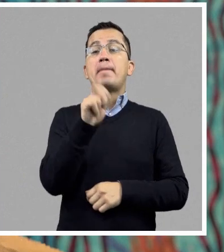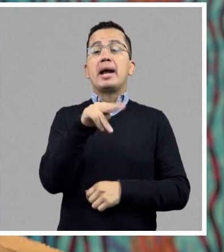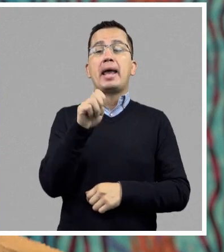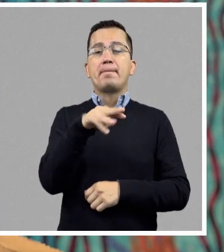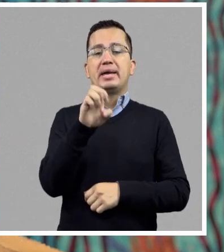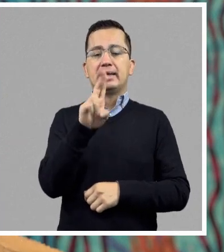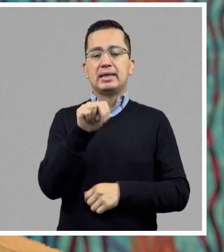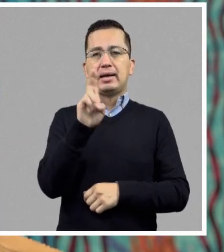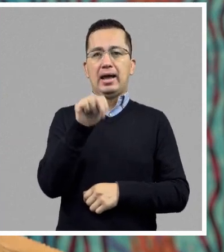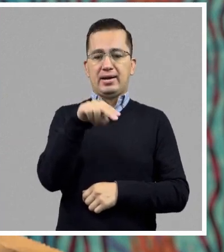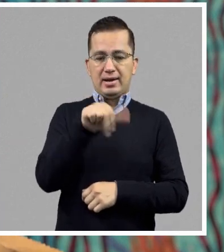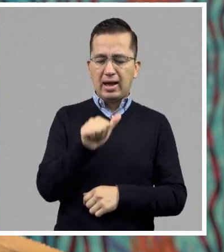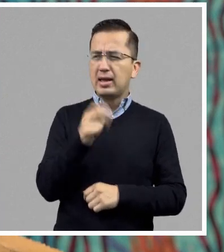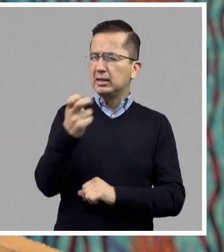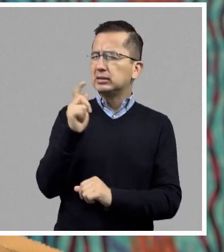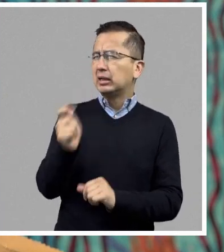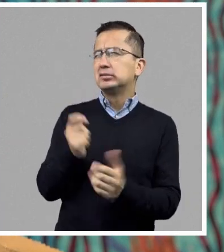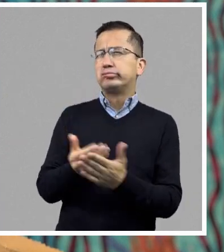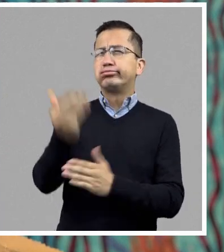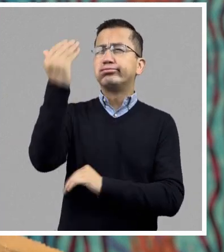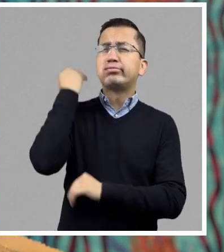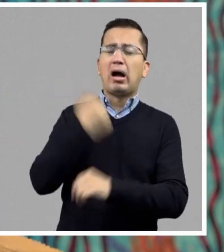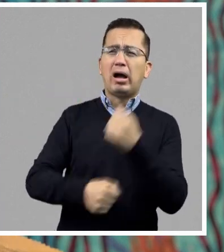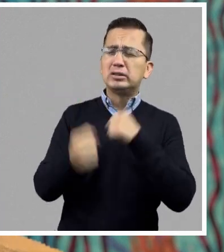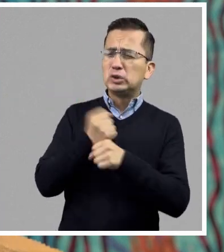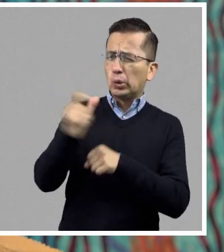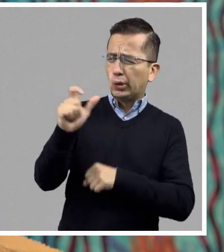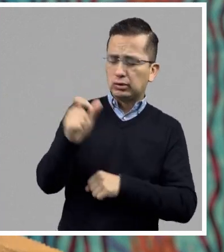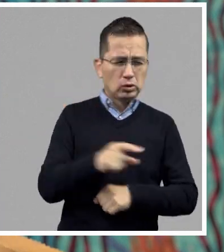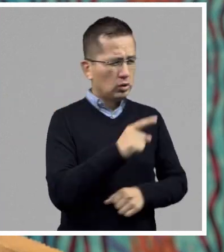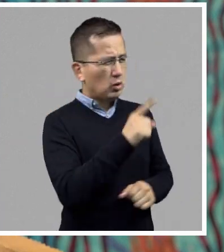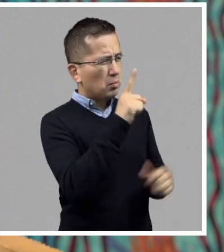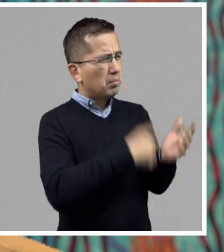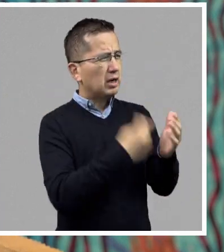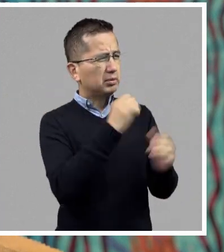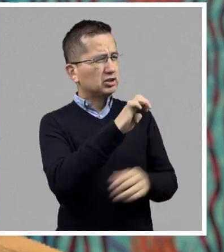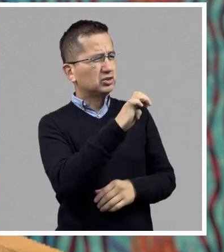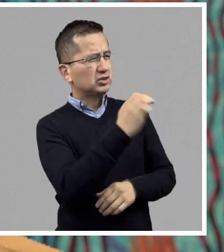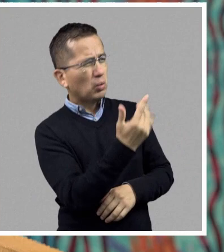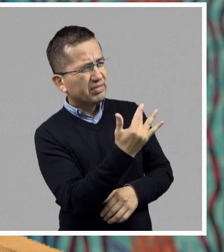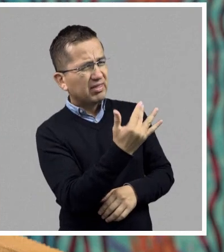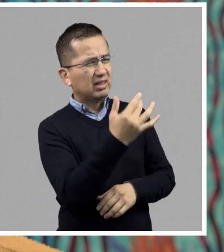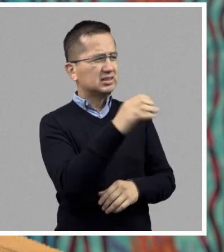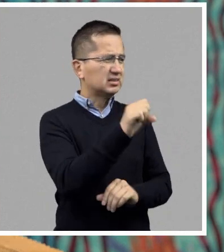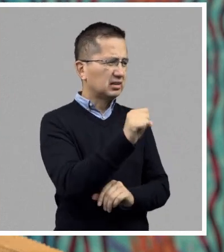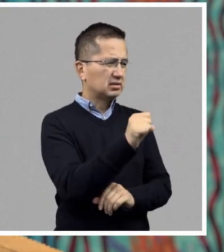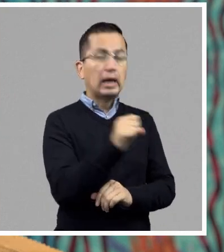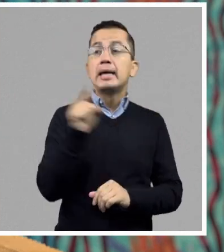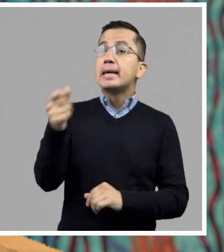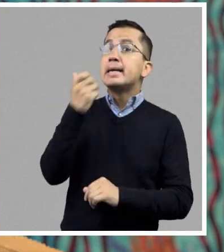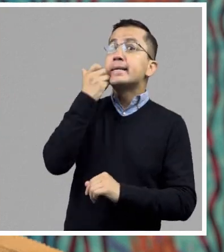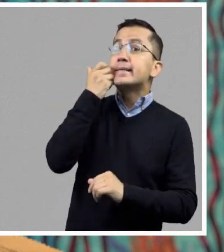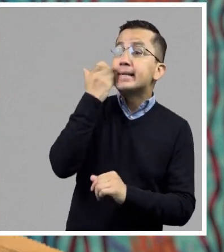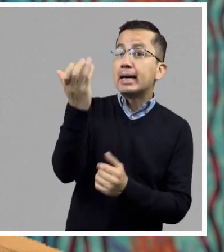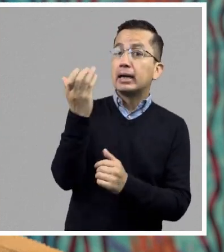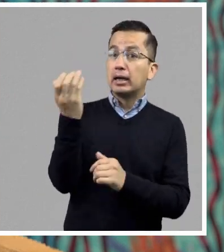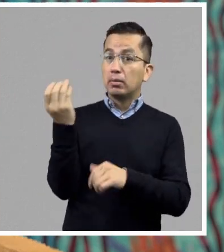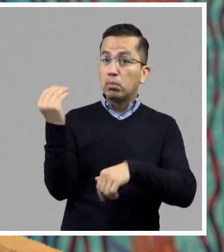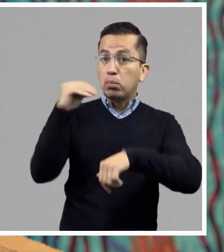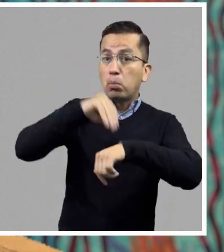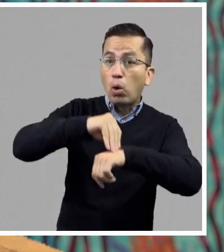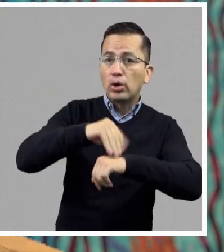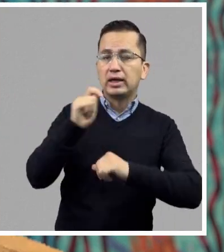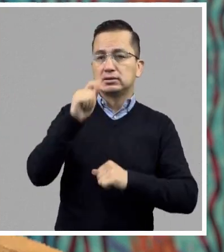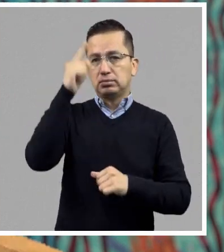la Panamericana es un proyecto que hubo en qué año será del siglo 20 querían hacer